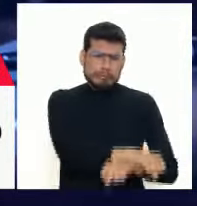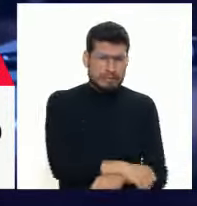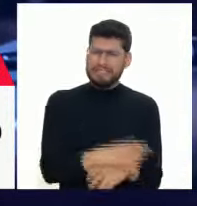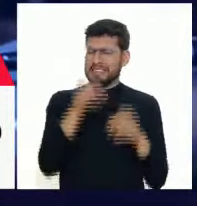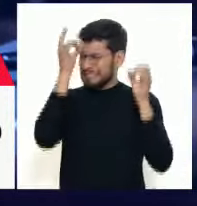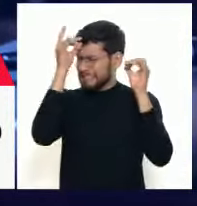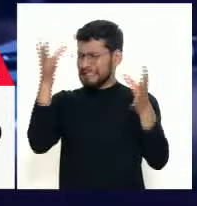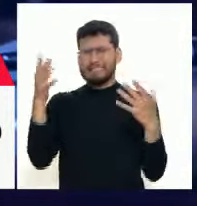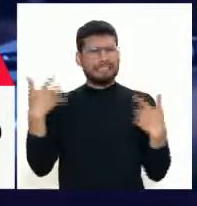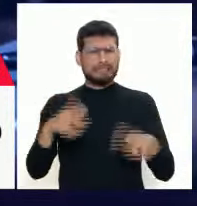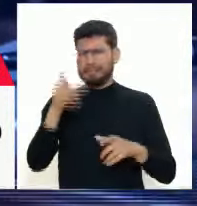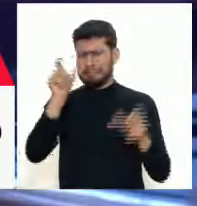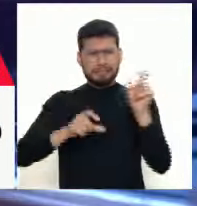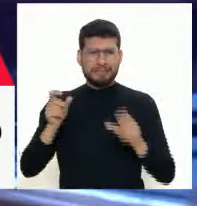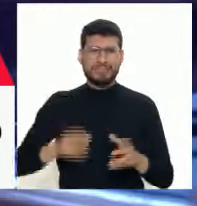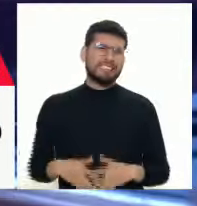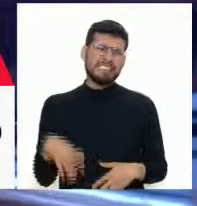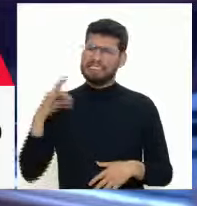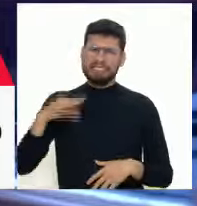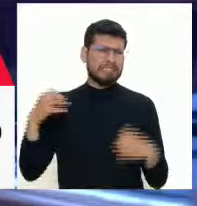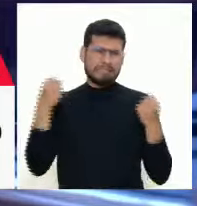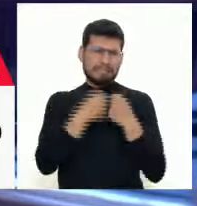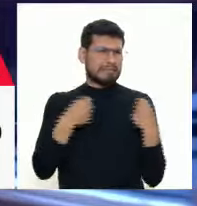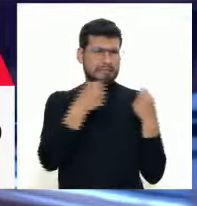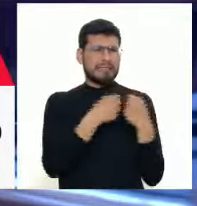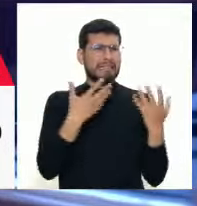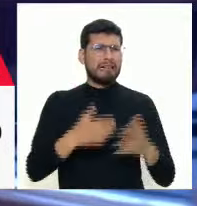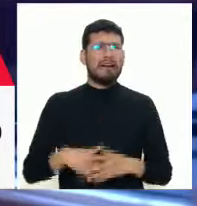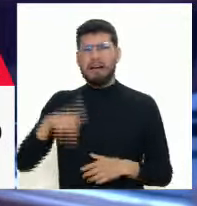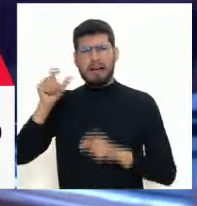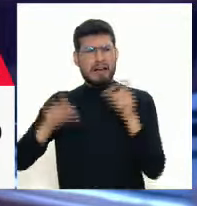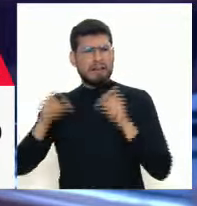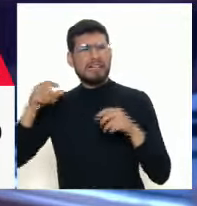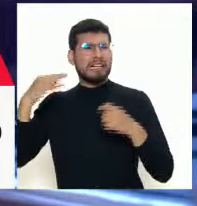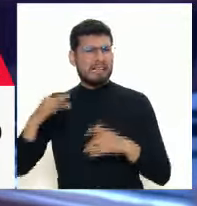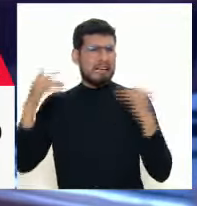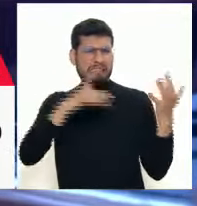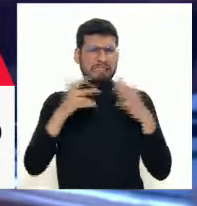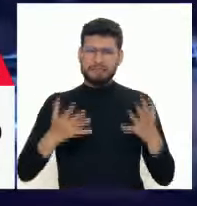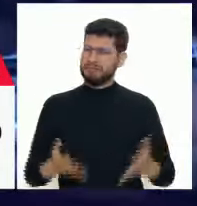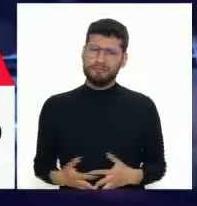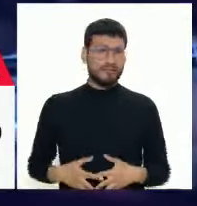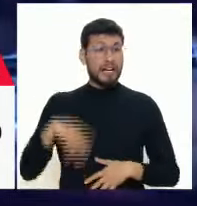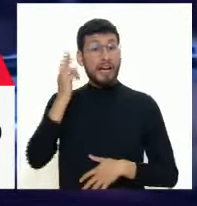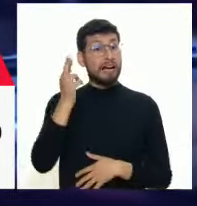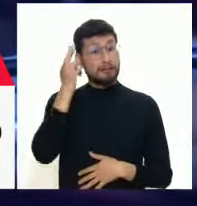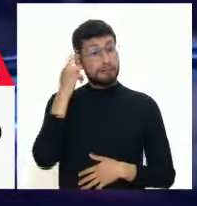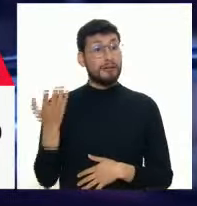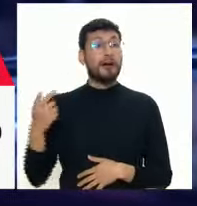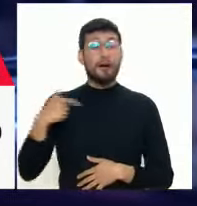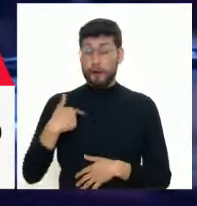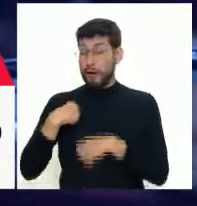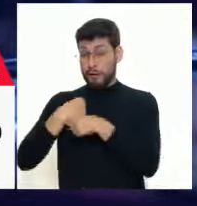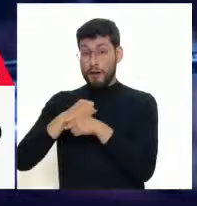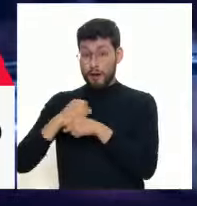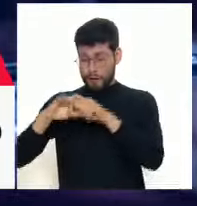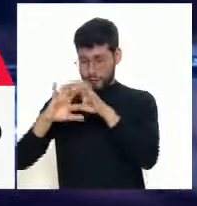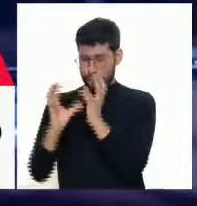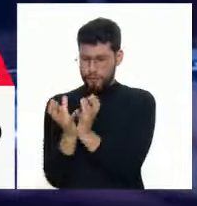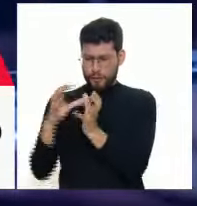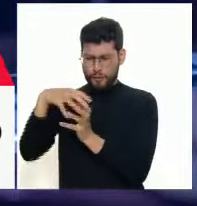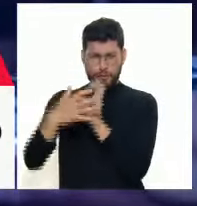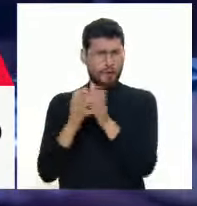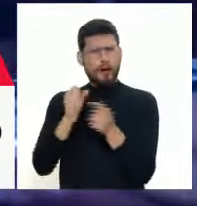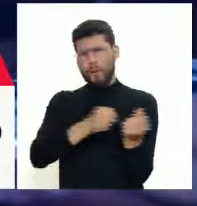¡qué horribles son los humanos! Siempre peleando, sometiendo a otros y haciendo guerras. Por eso fui a crear la bola de cristal